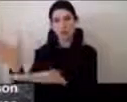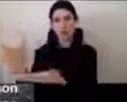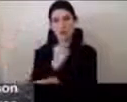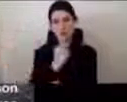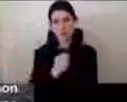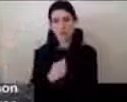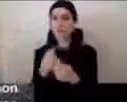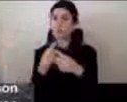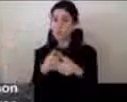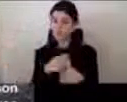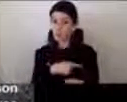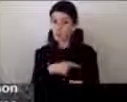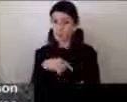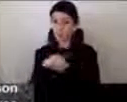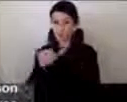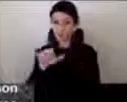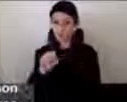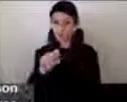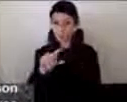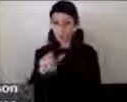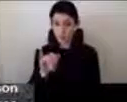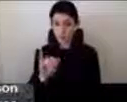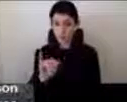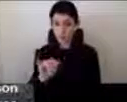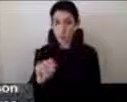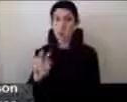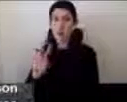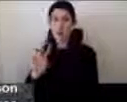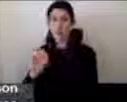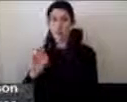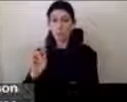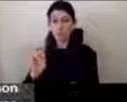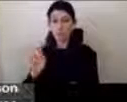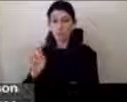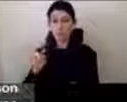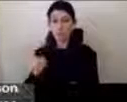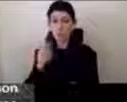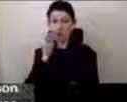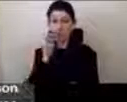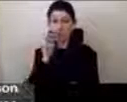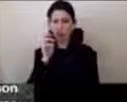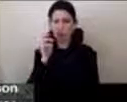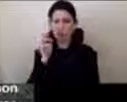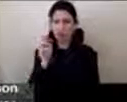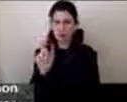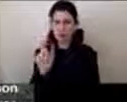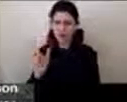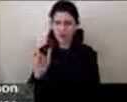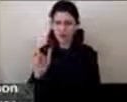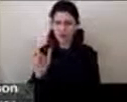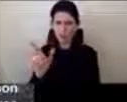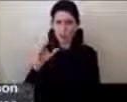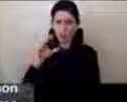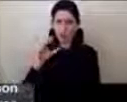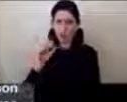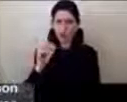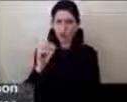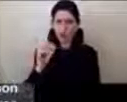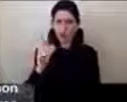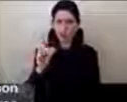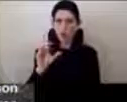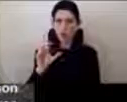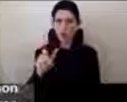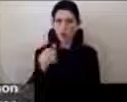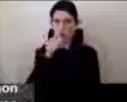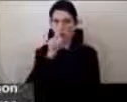este género son Yogi, Virus, Los Odiosos 7 y El Código Secreto. Un plus de este género de juego es que